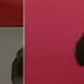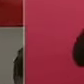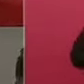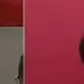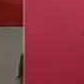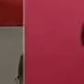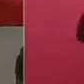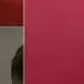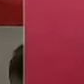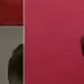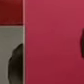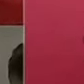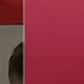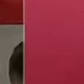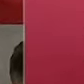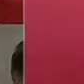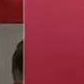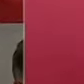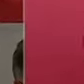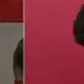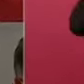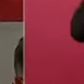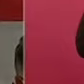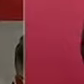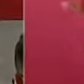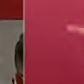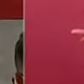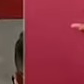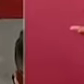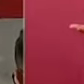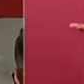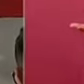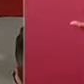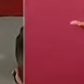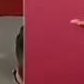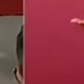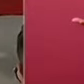eso, aun cuando